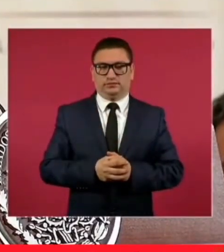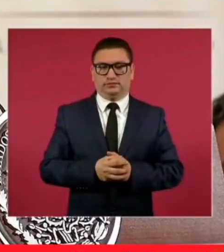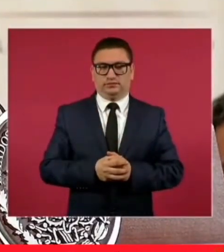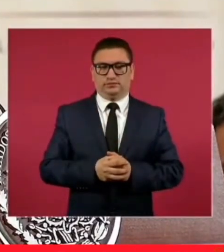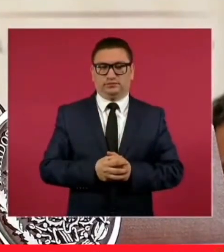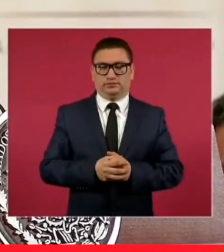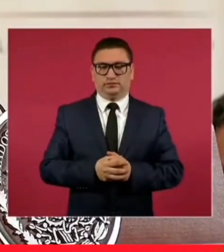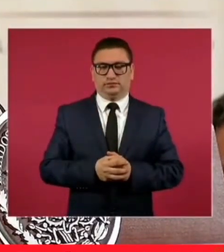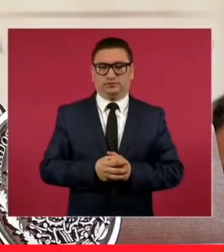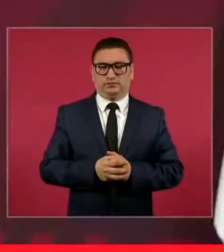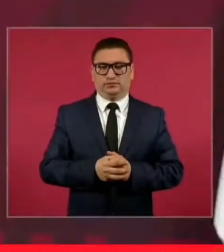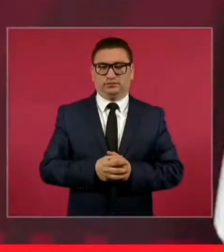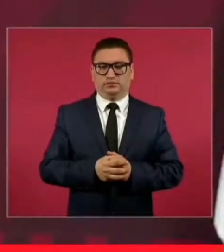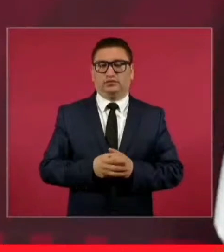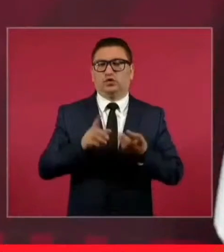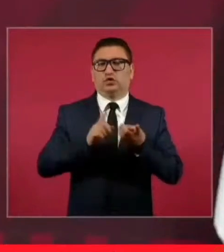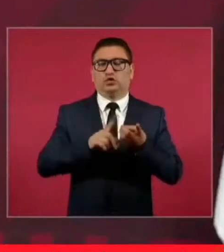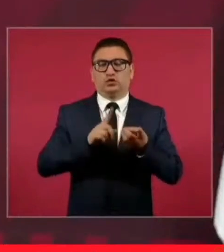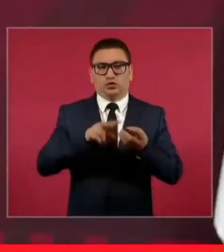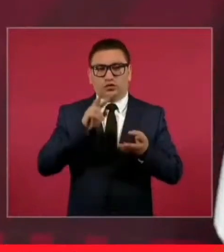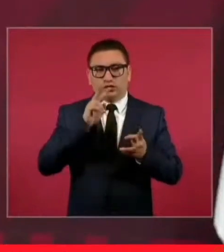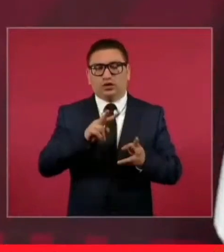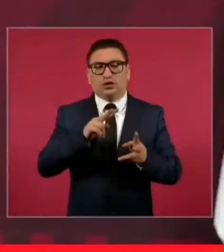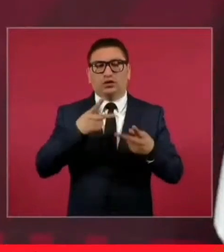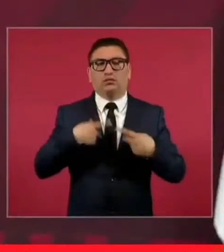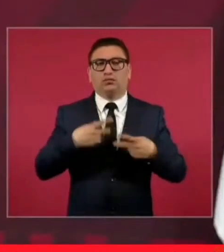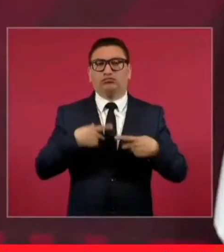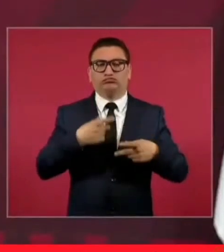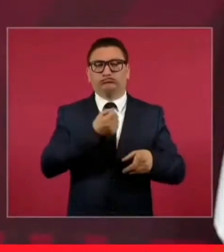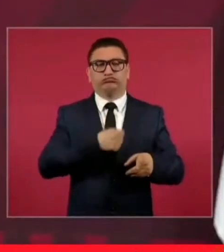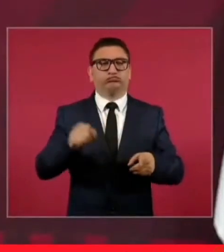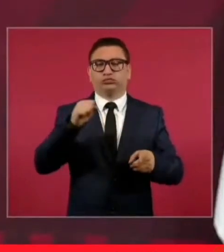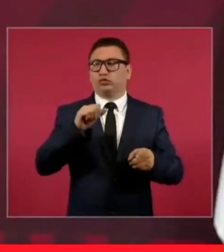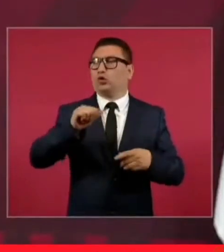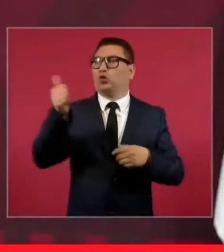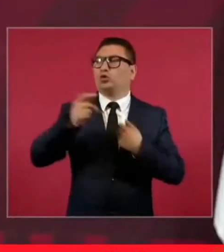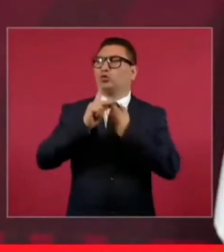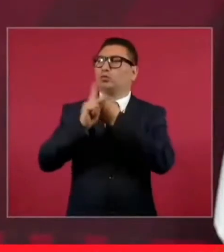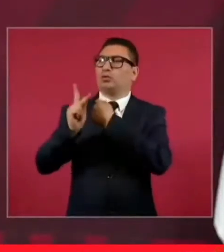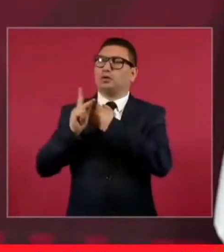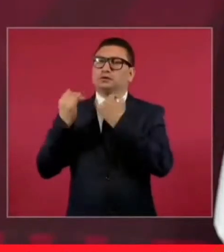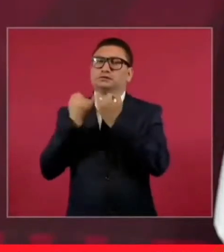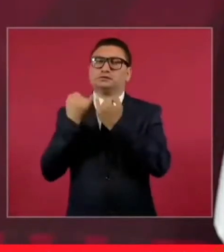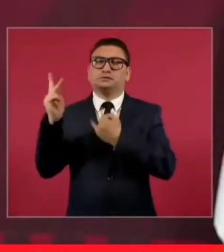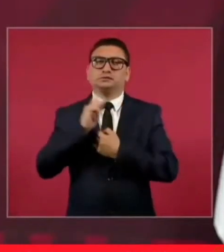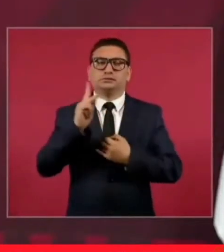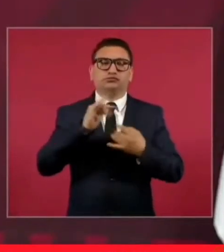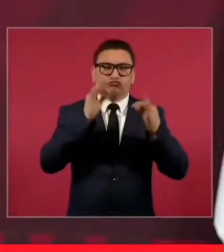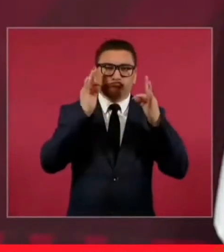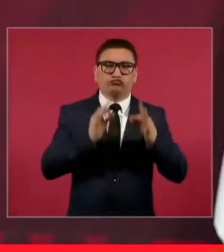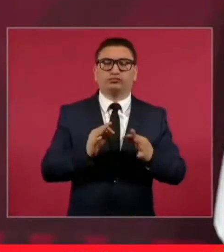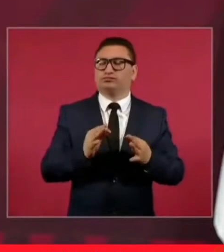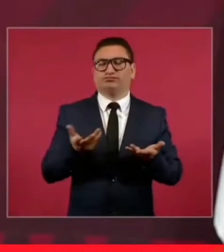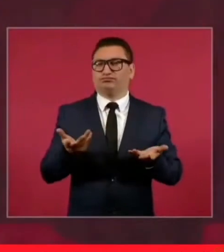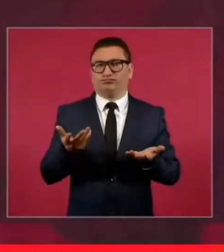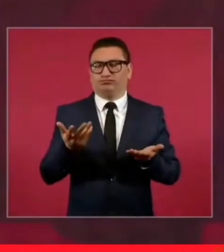tan notables como en México? ¿En qué países?